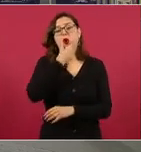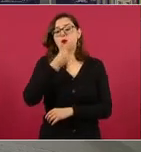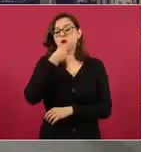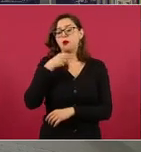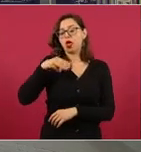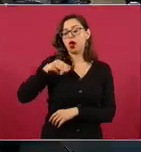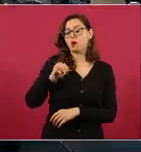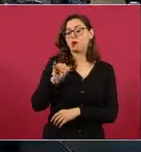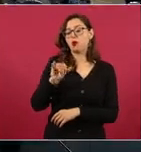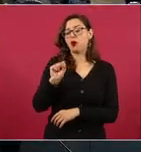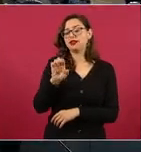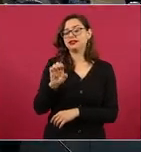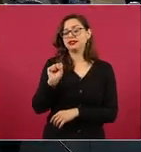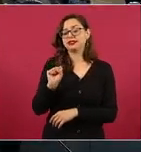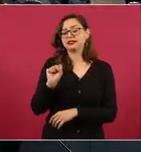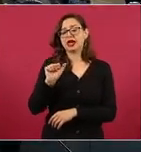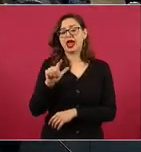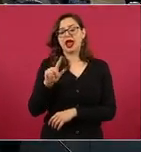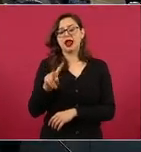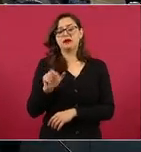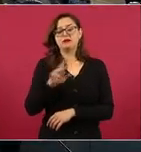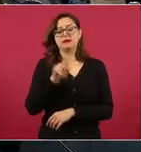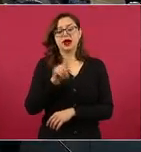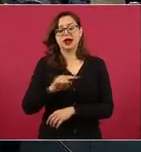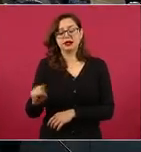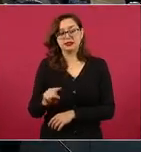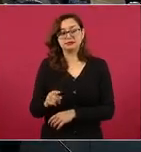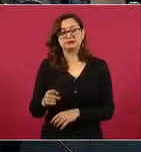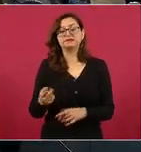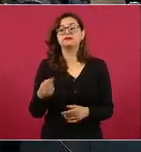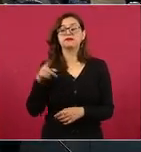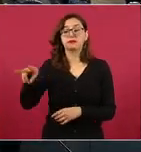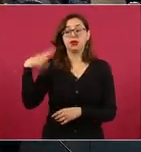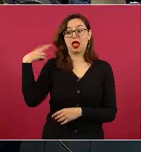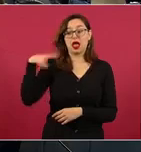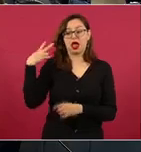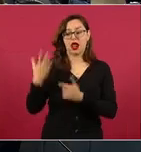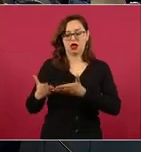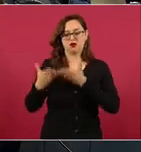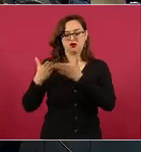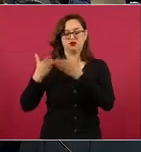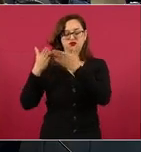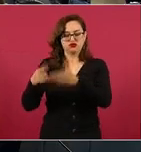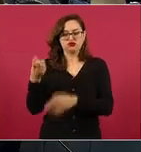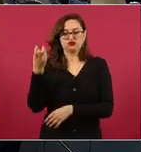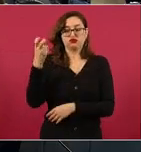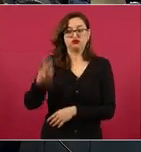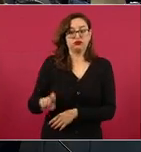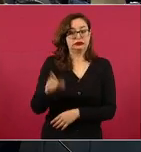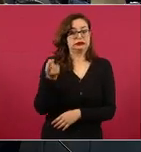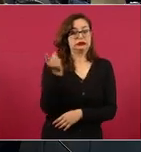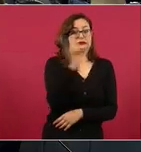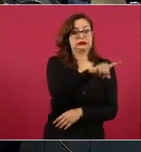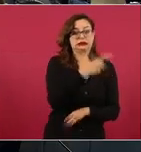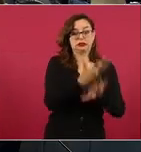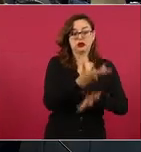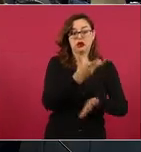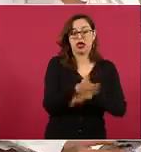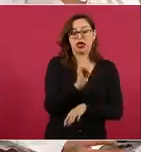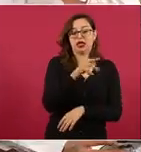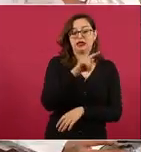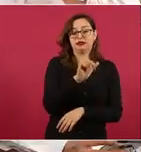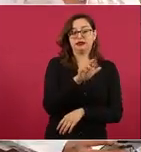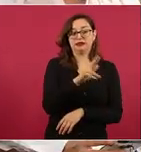Pérez fue detenido por la Interpol en el puerto de Veracruz, acusado de un homicidio ocurrido en el estado